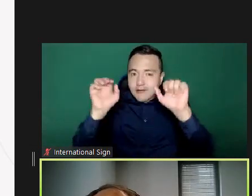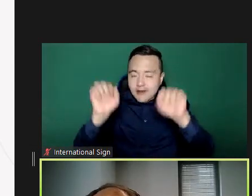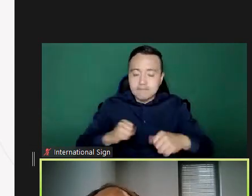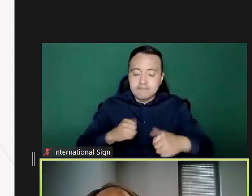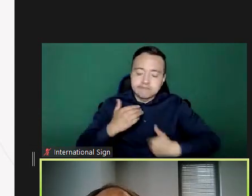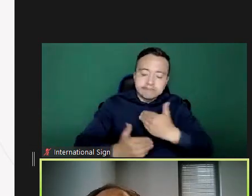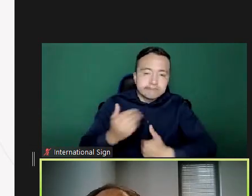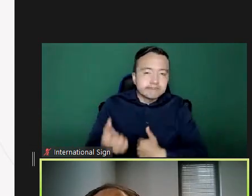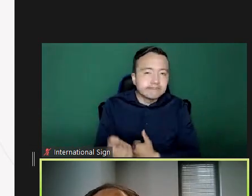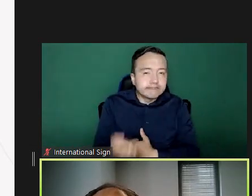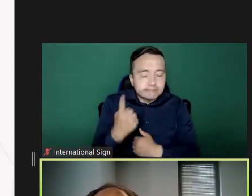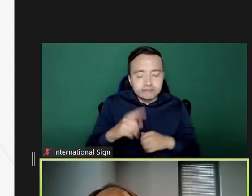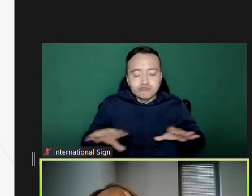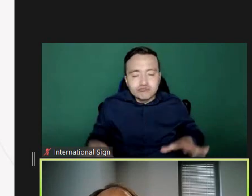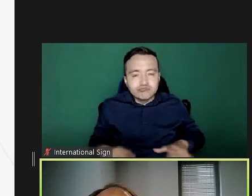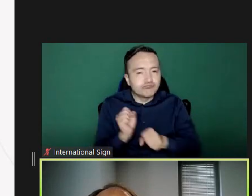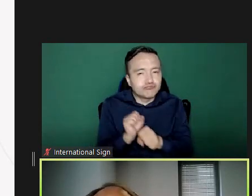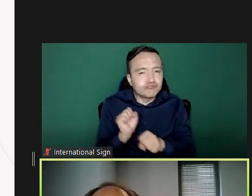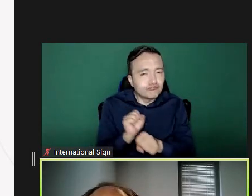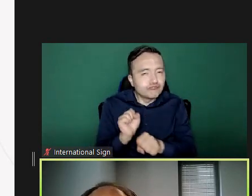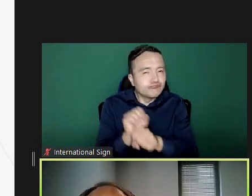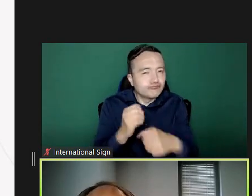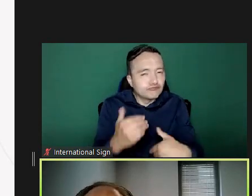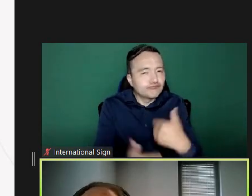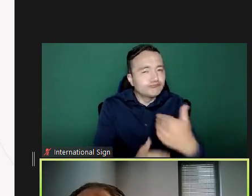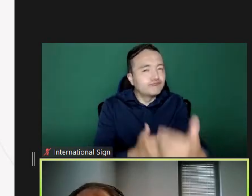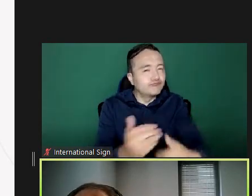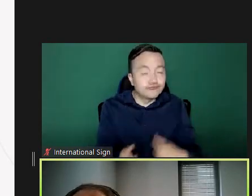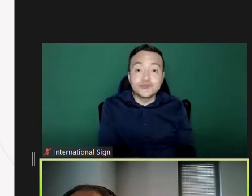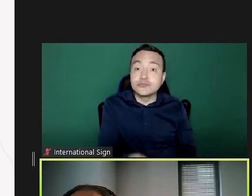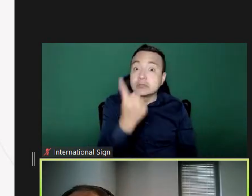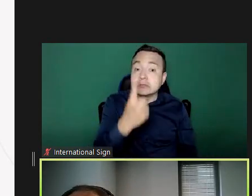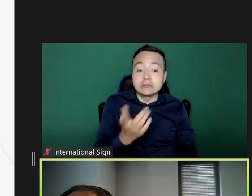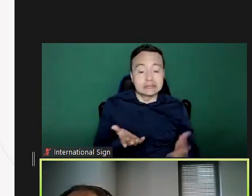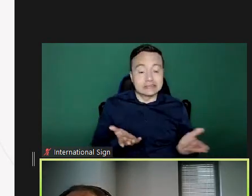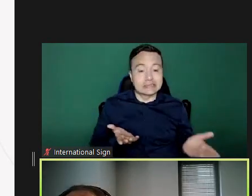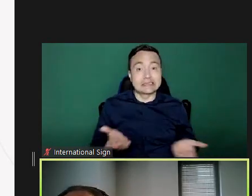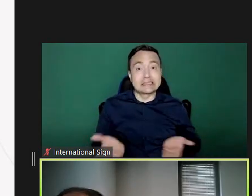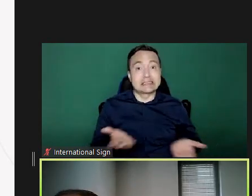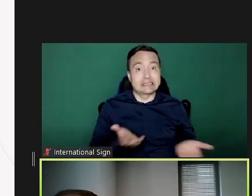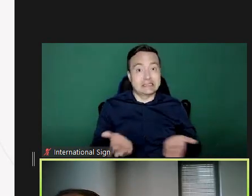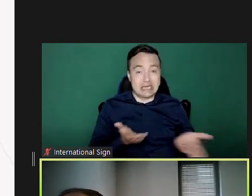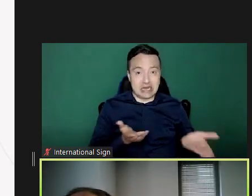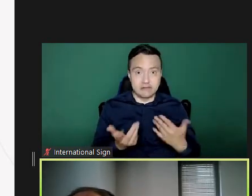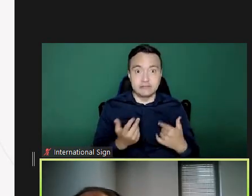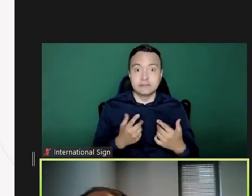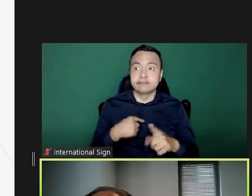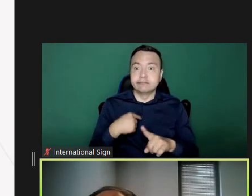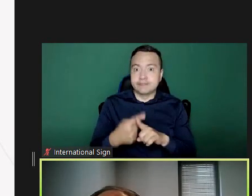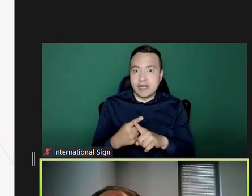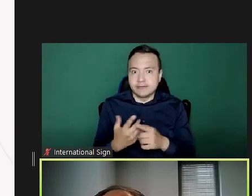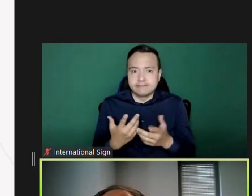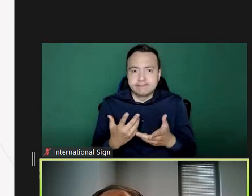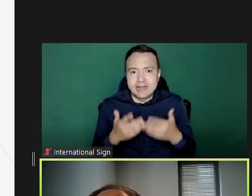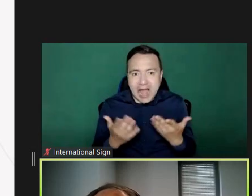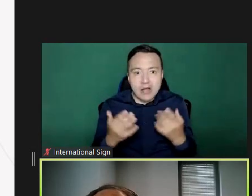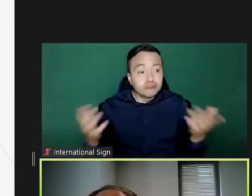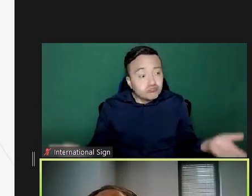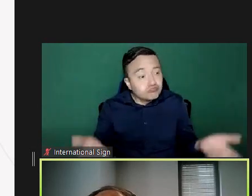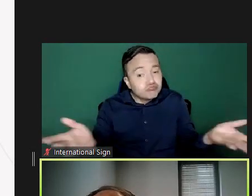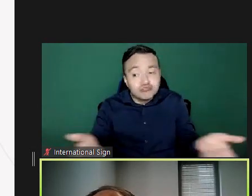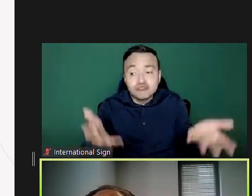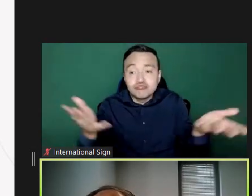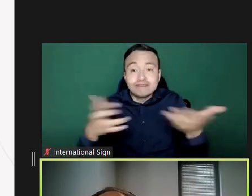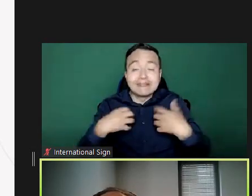dificultades que tenemos en la entrega de servicios y la promoción de salud, que son dificultades que hemos tenido que encarar en